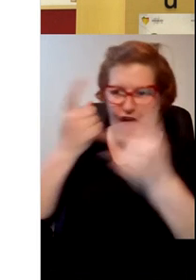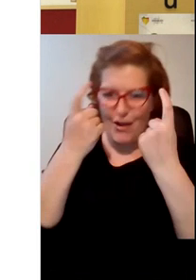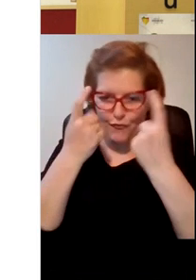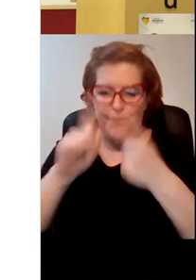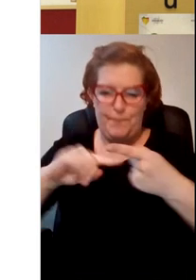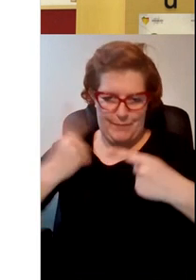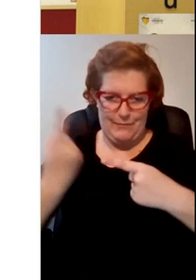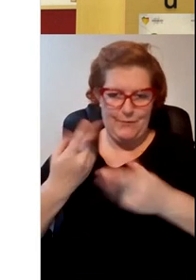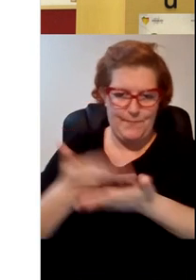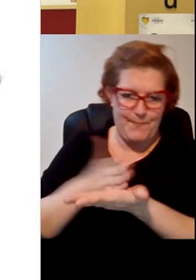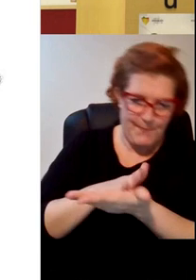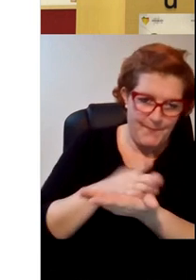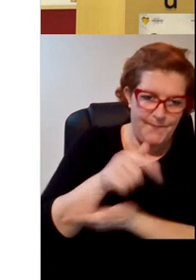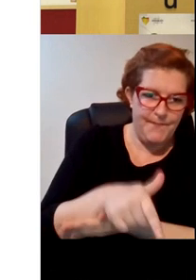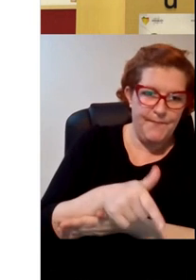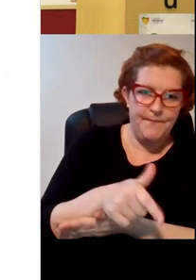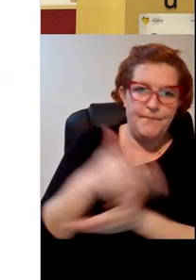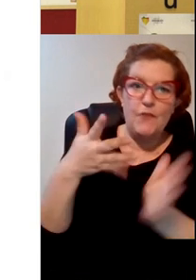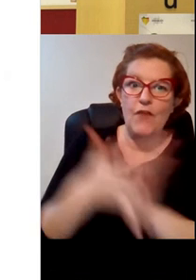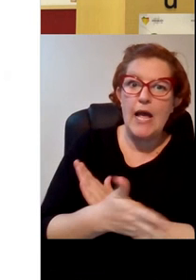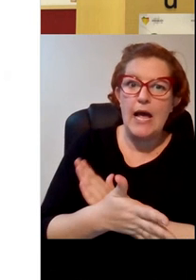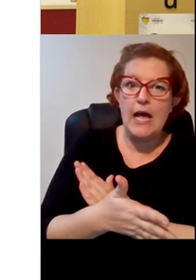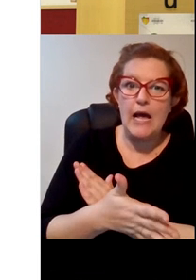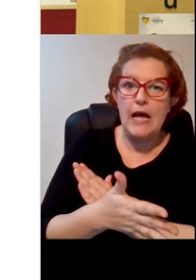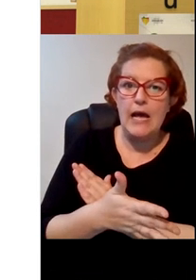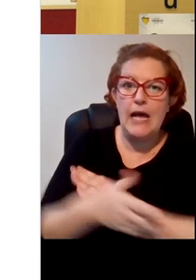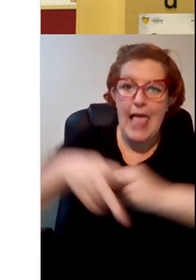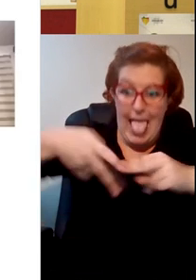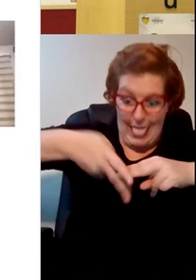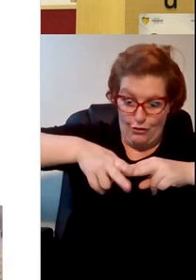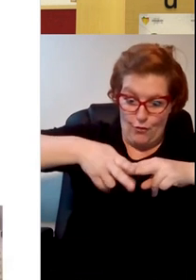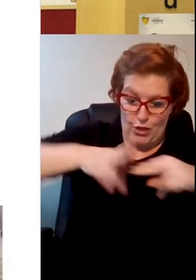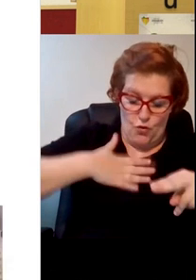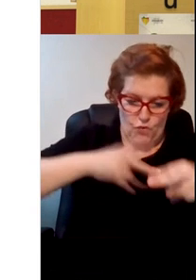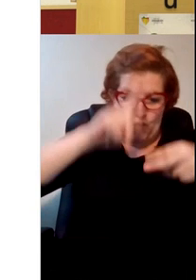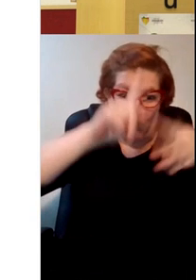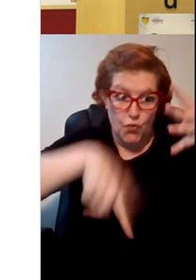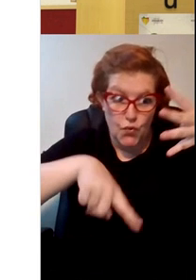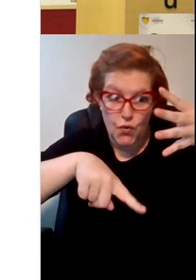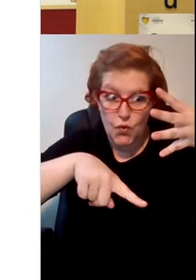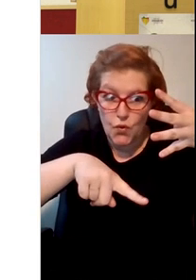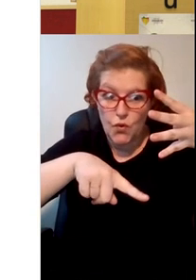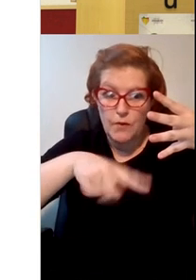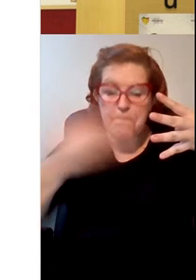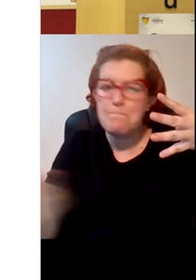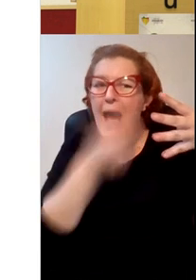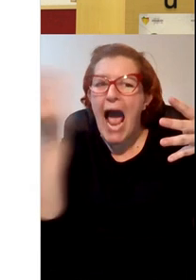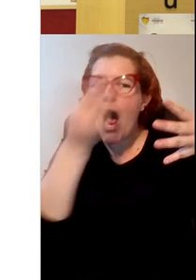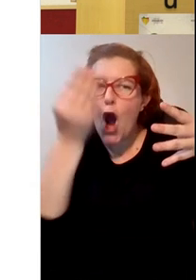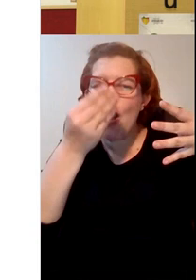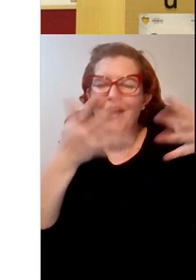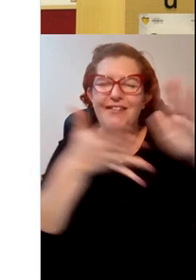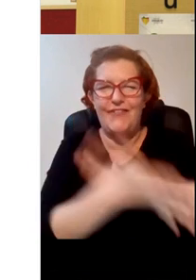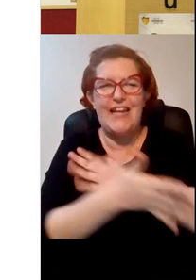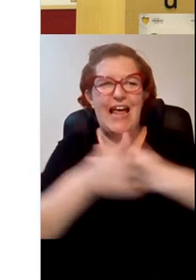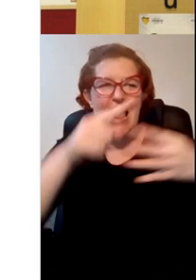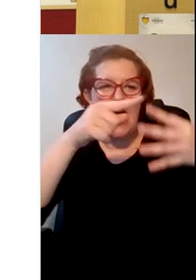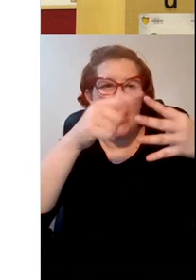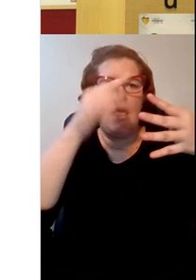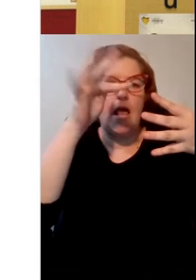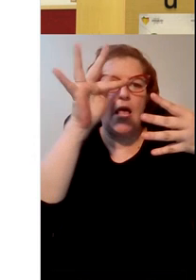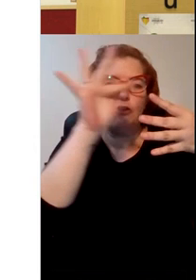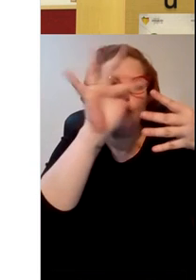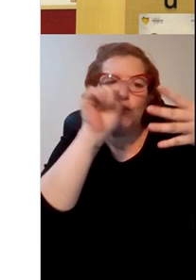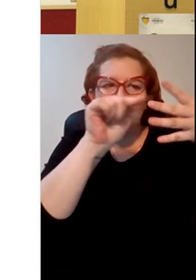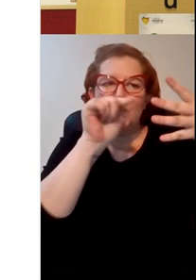lado hubo una mejor valoración del conjunto de los instrumentos que la suma de cada uno de ellos es decir la integración de